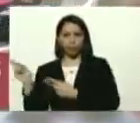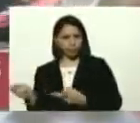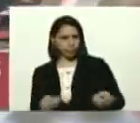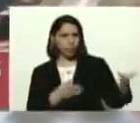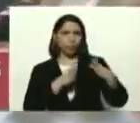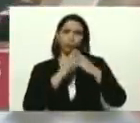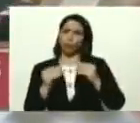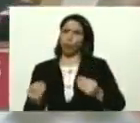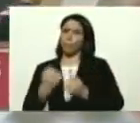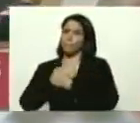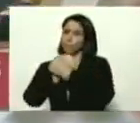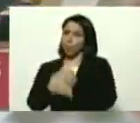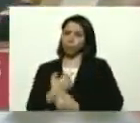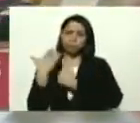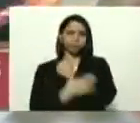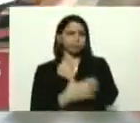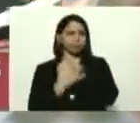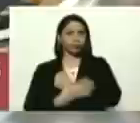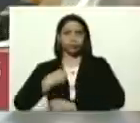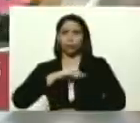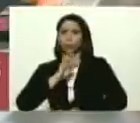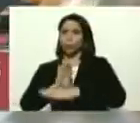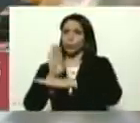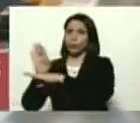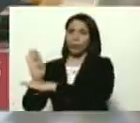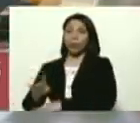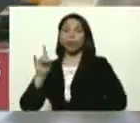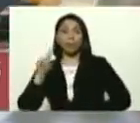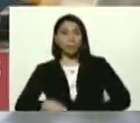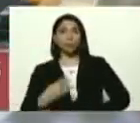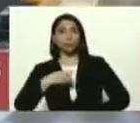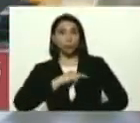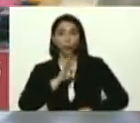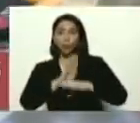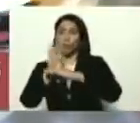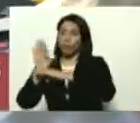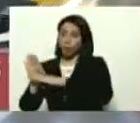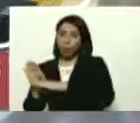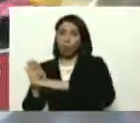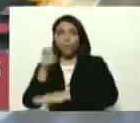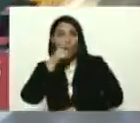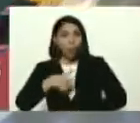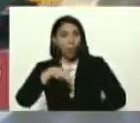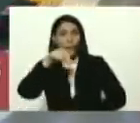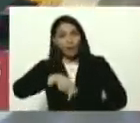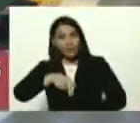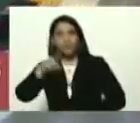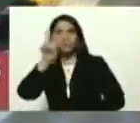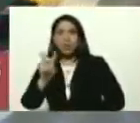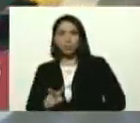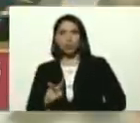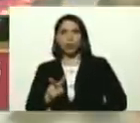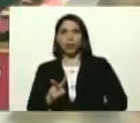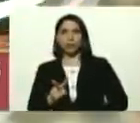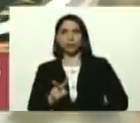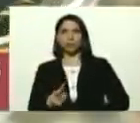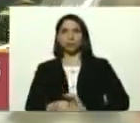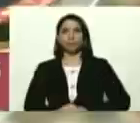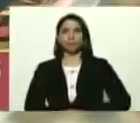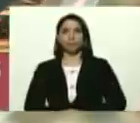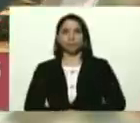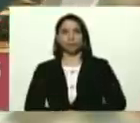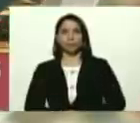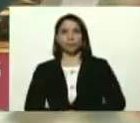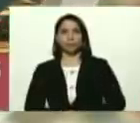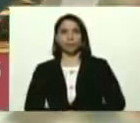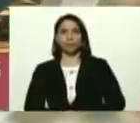todo nuestro amor, con todo nuestro cuidado, pero también estamos cuidando a la población que está en el resto del territorio, que